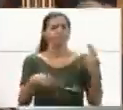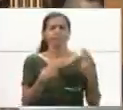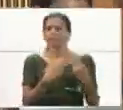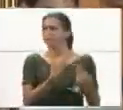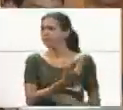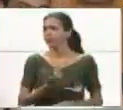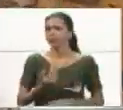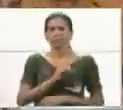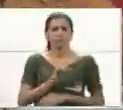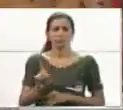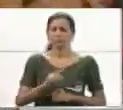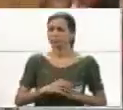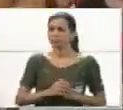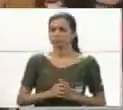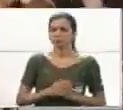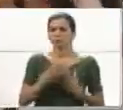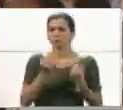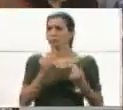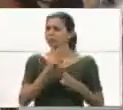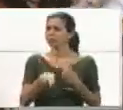Yo alerto.